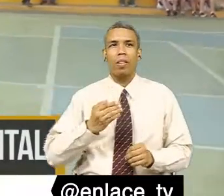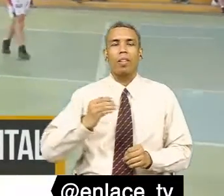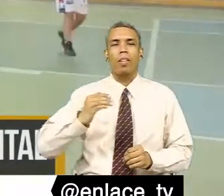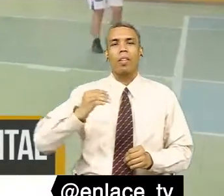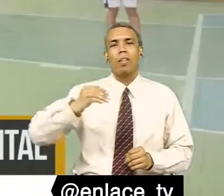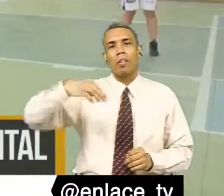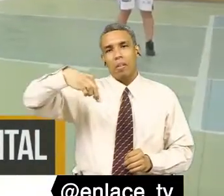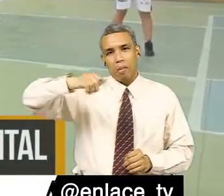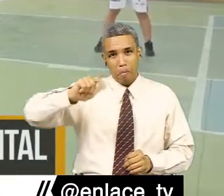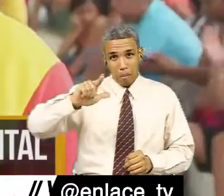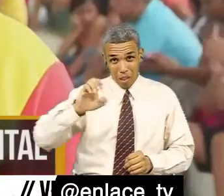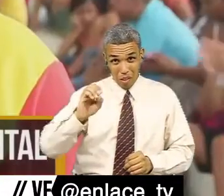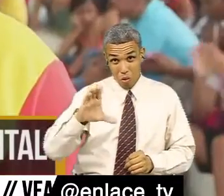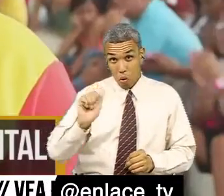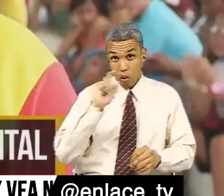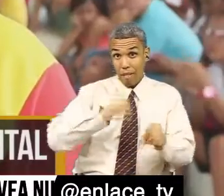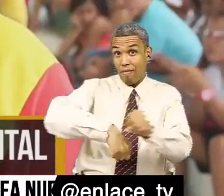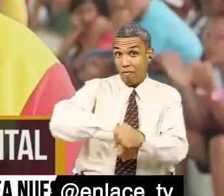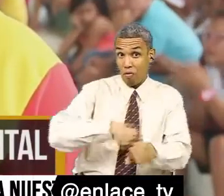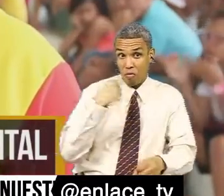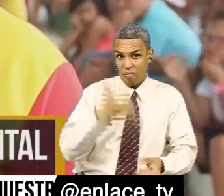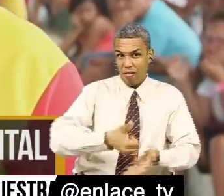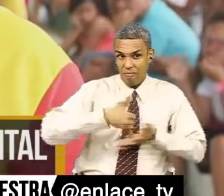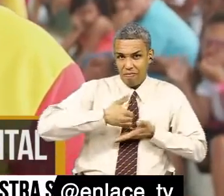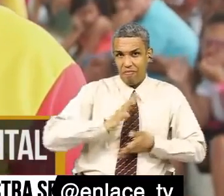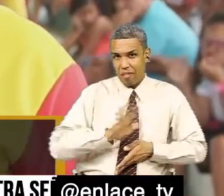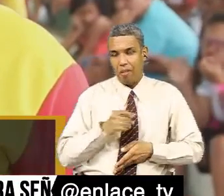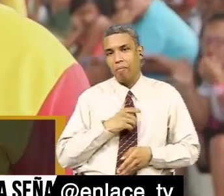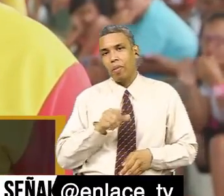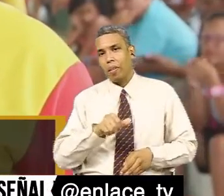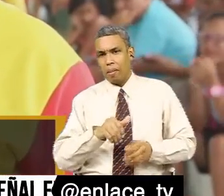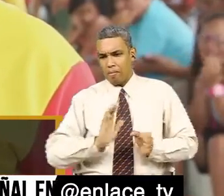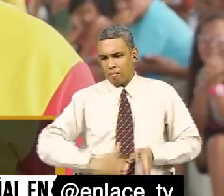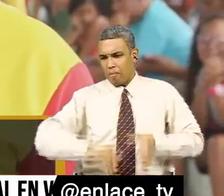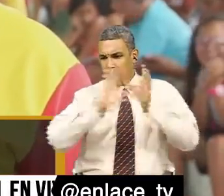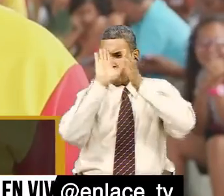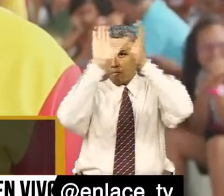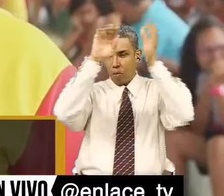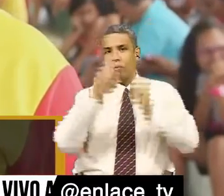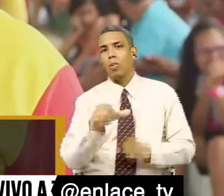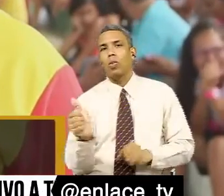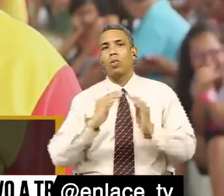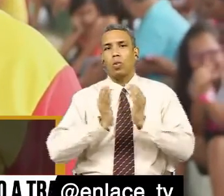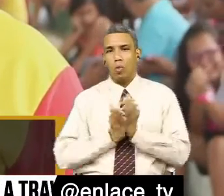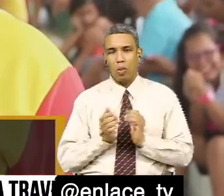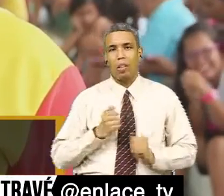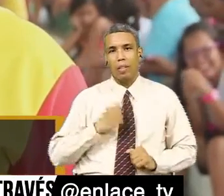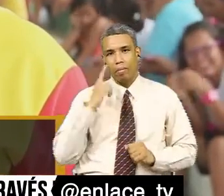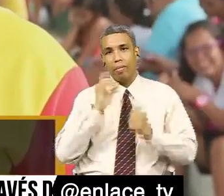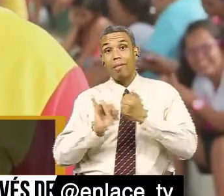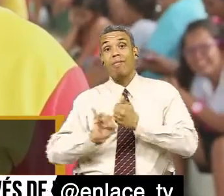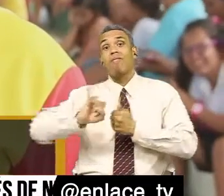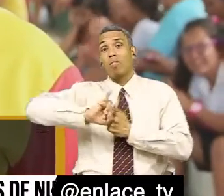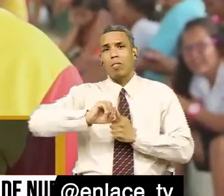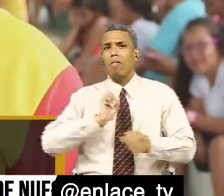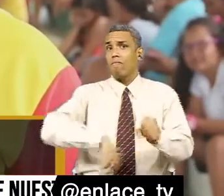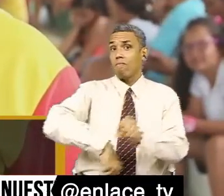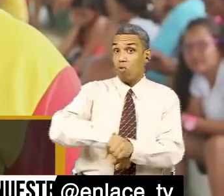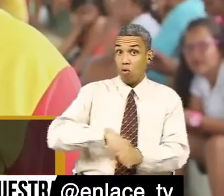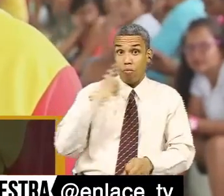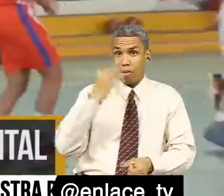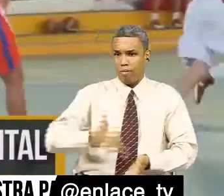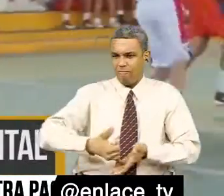Magdalena Medio, en fútbol y baloncesto, donde se destaca el Instituto Técnico Industrial en fútbol, en todas